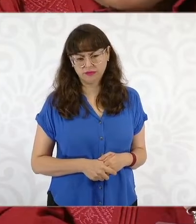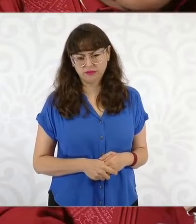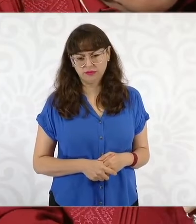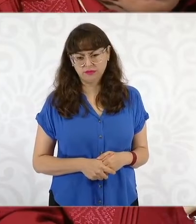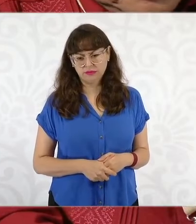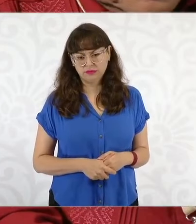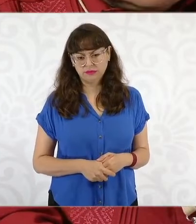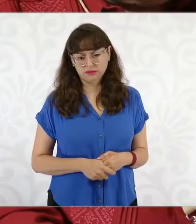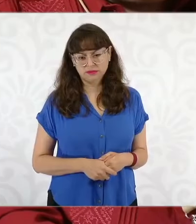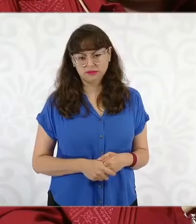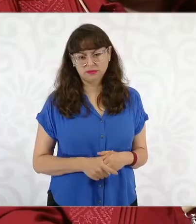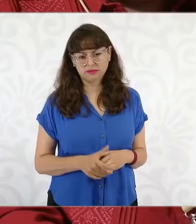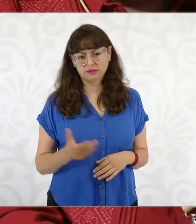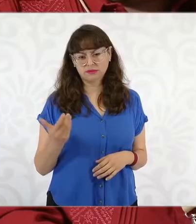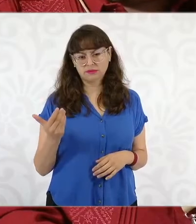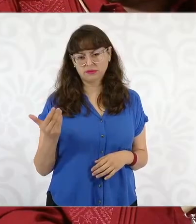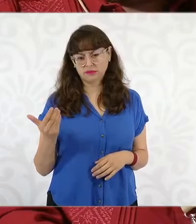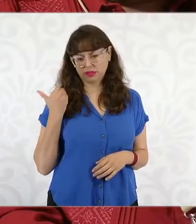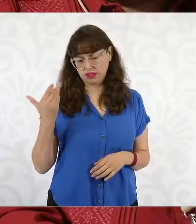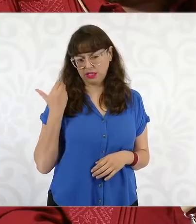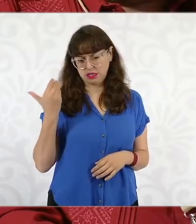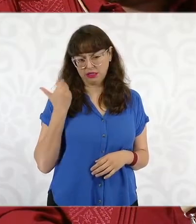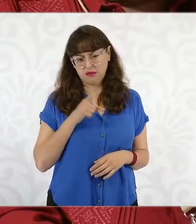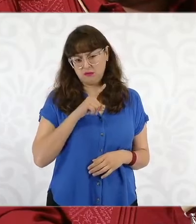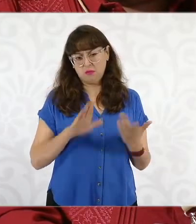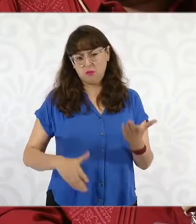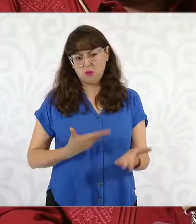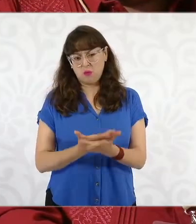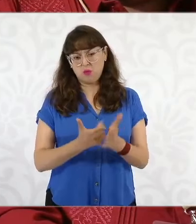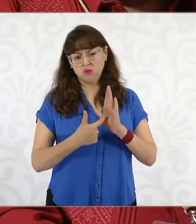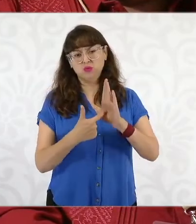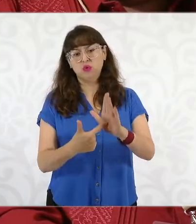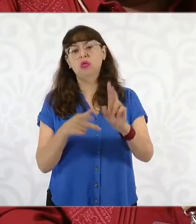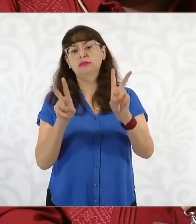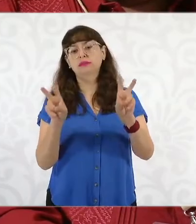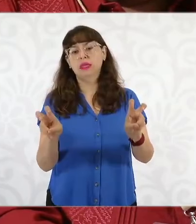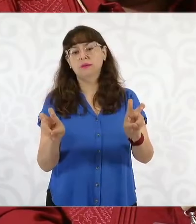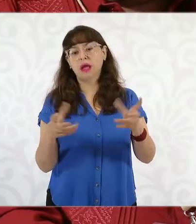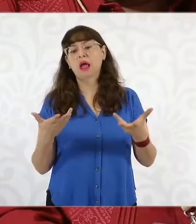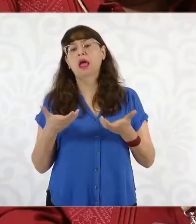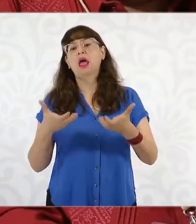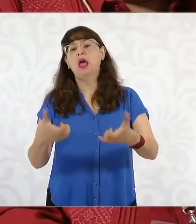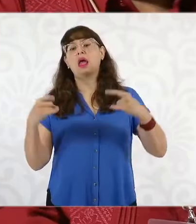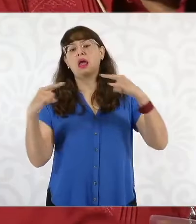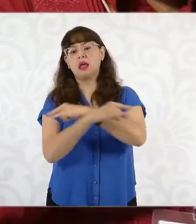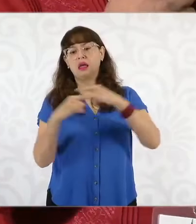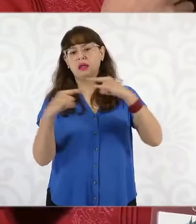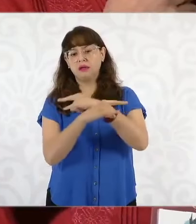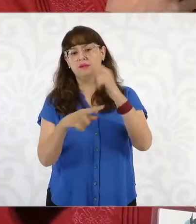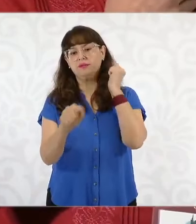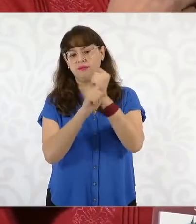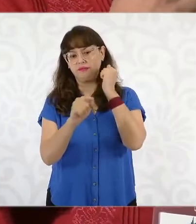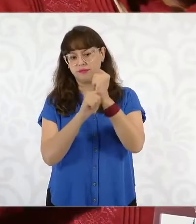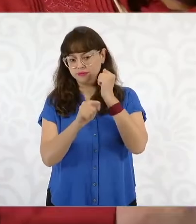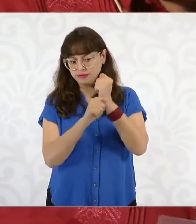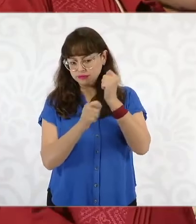acciones para fortalecer la seguridad en las carreteras, ¿no? Para el robo de transporte, que ha